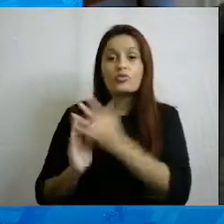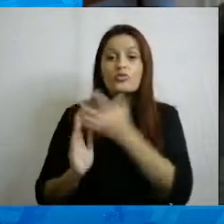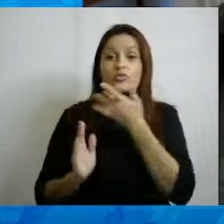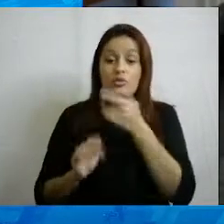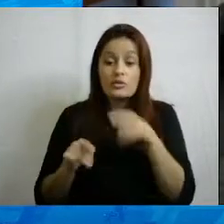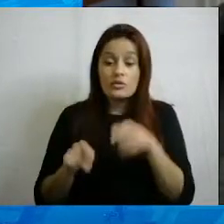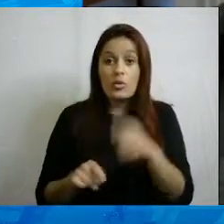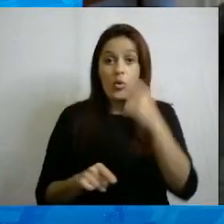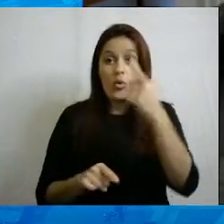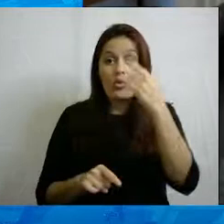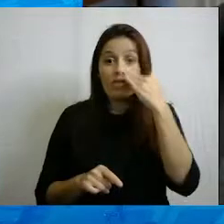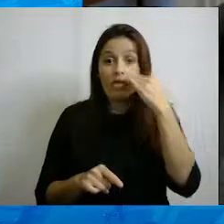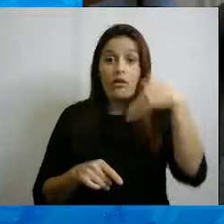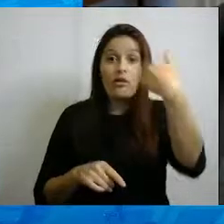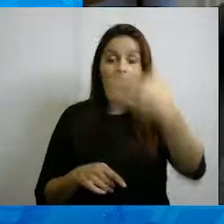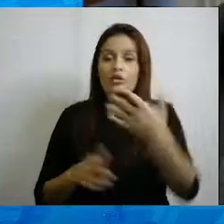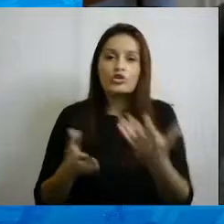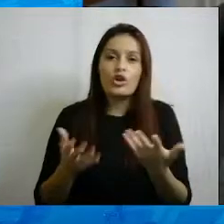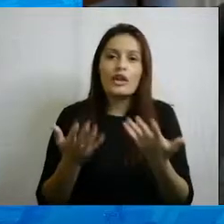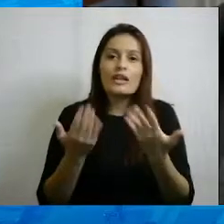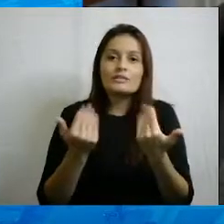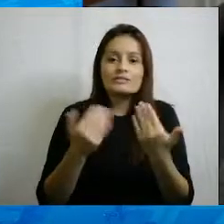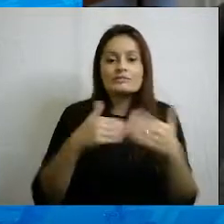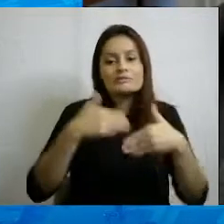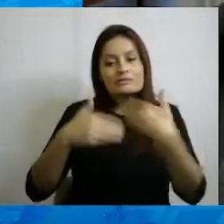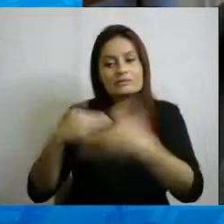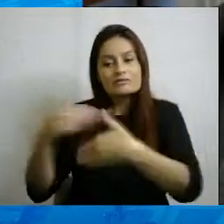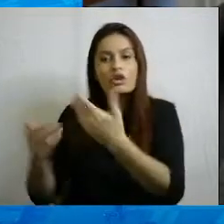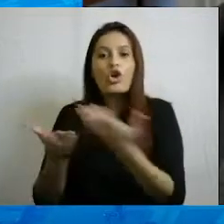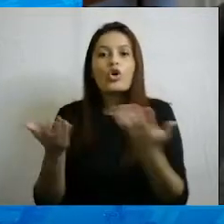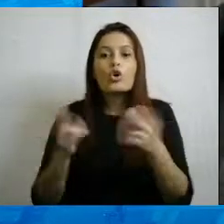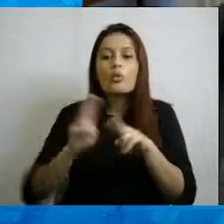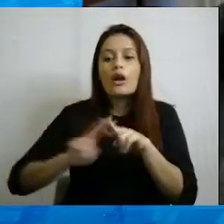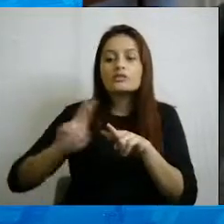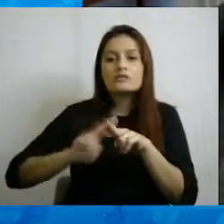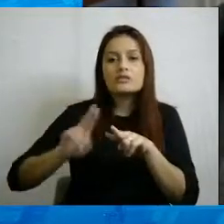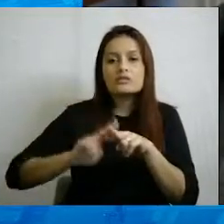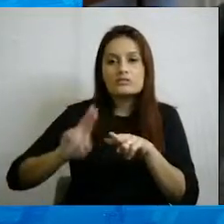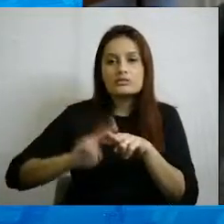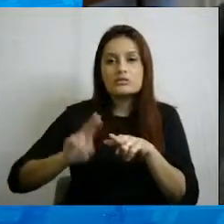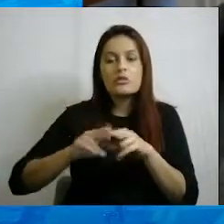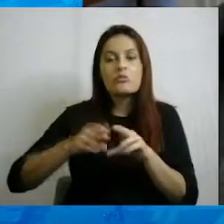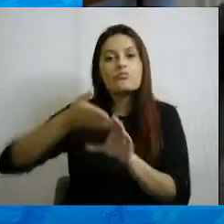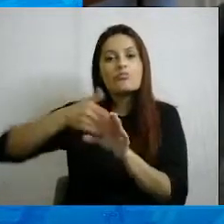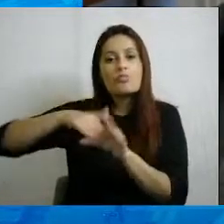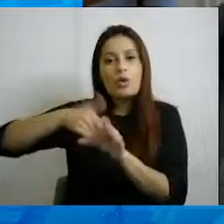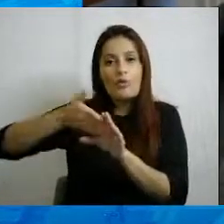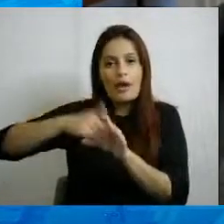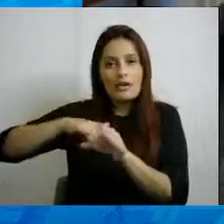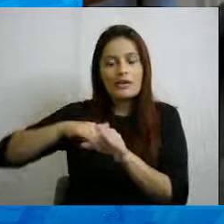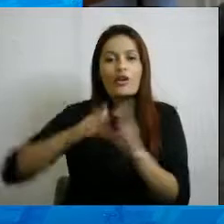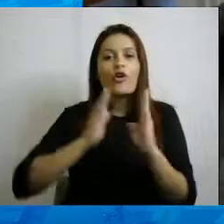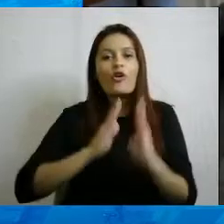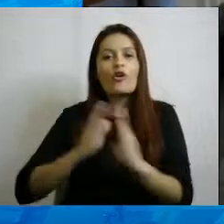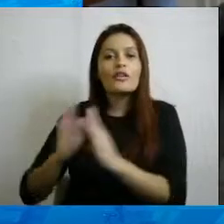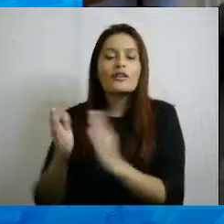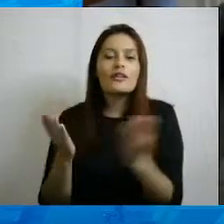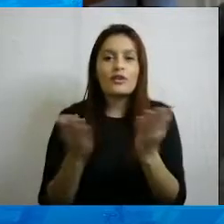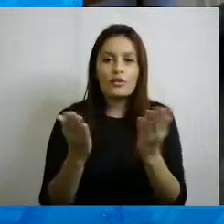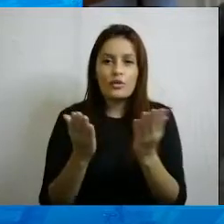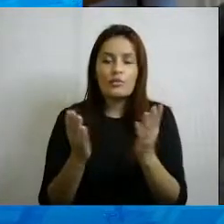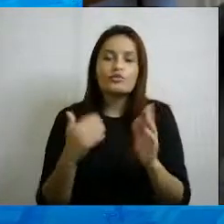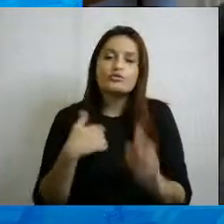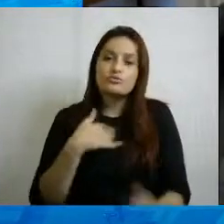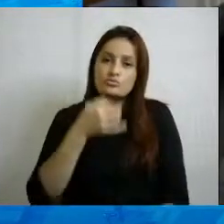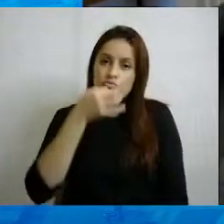trabajo que se hace un día u otro, sino que tiene que haber una metodología de cómo vamos a generar que Pomaire se ordene. Eso solamente lo dejo